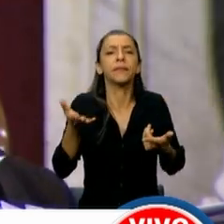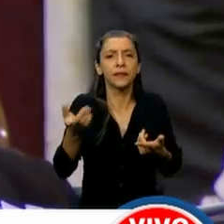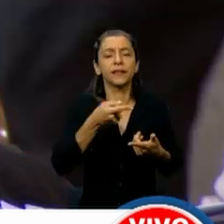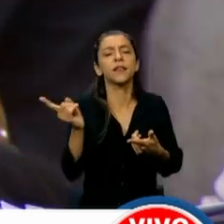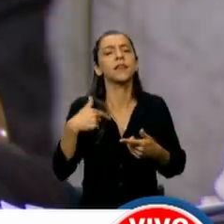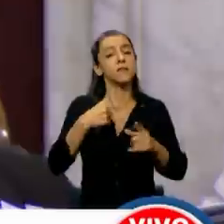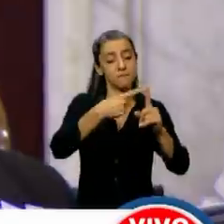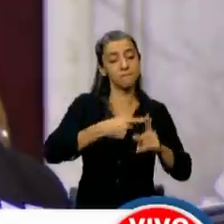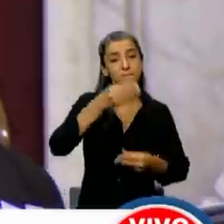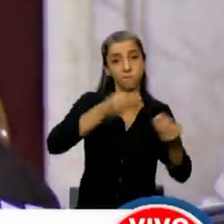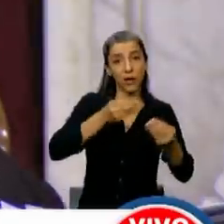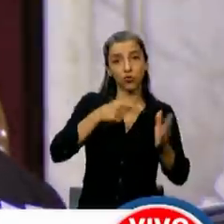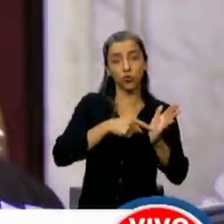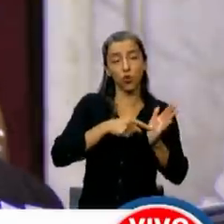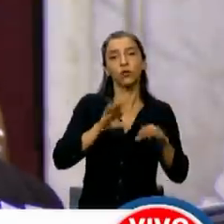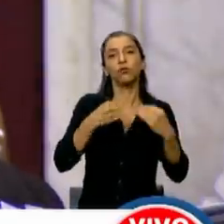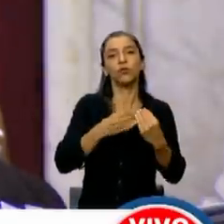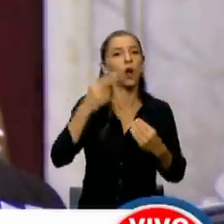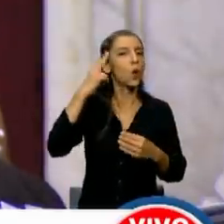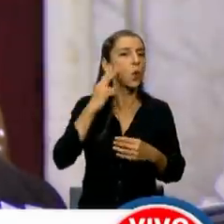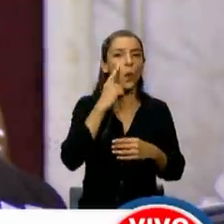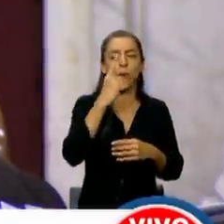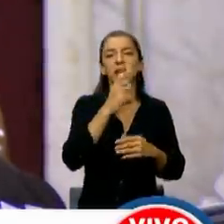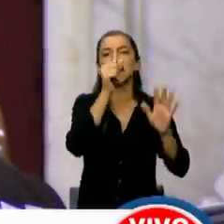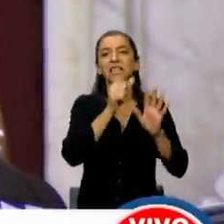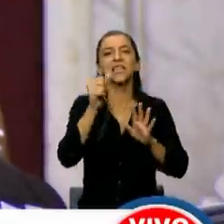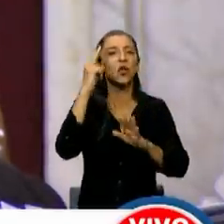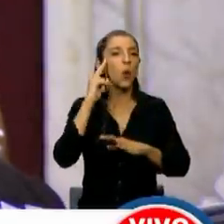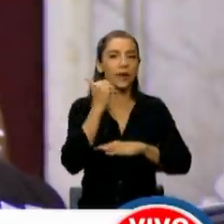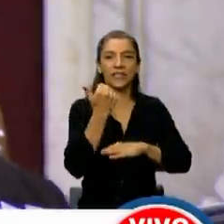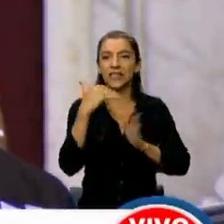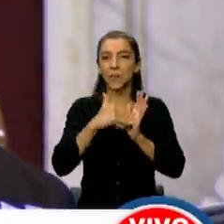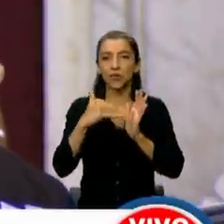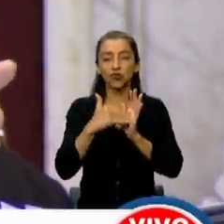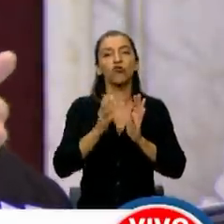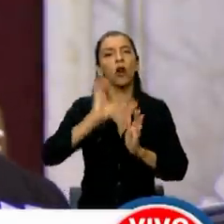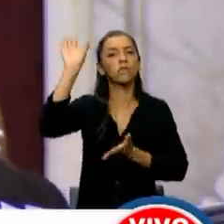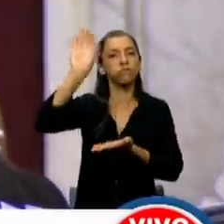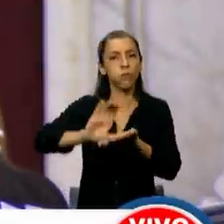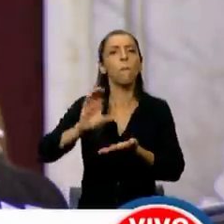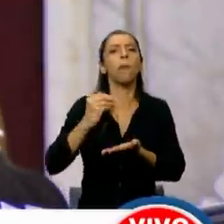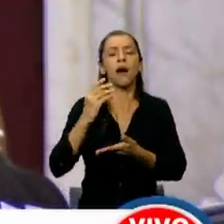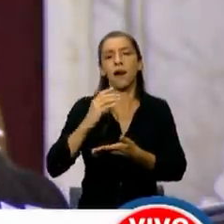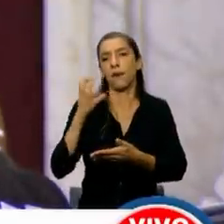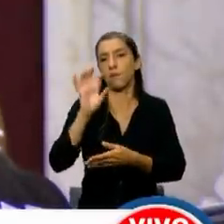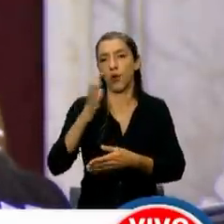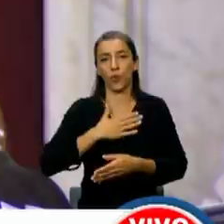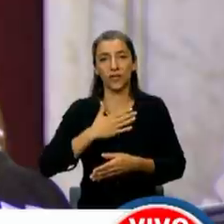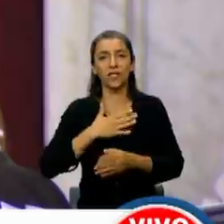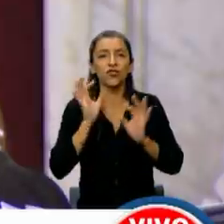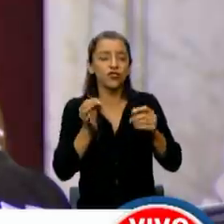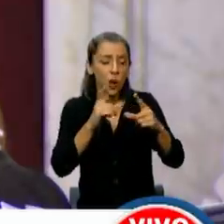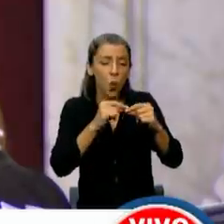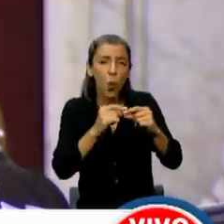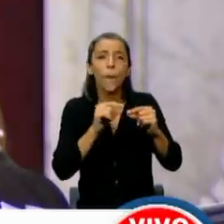este presupuesto nueve mil 696 millones en obras para nuestra provincia pero otra vez la frialdad de los números esos